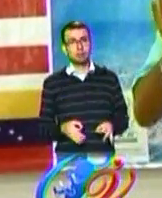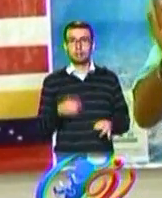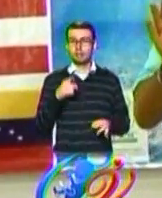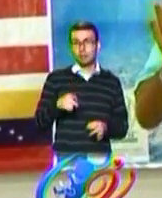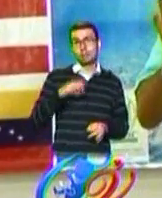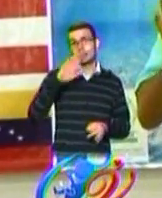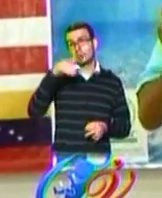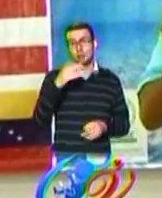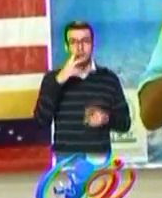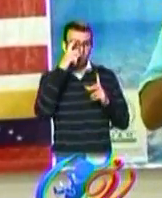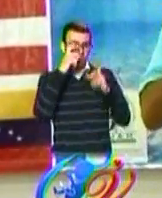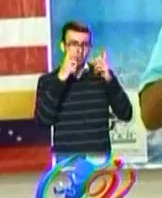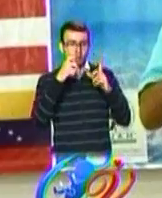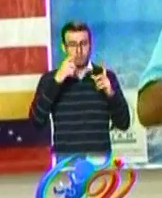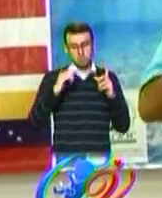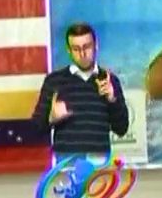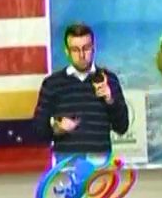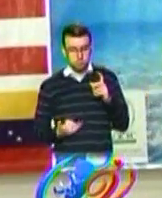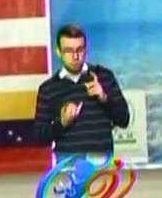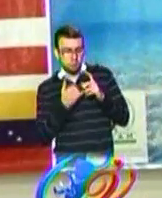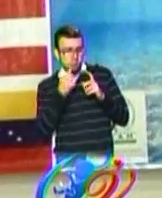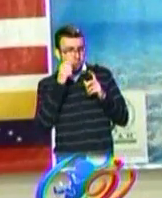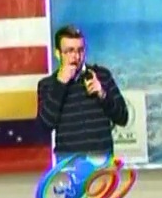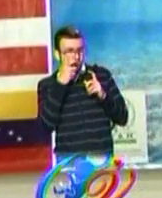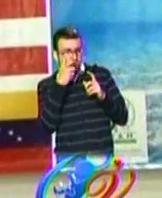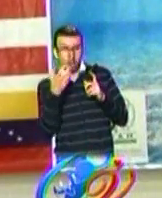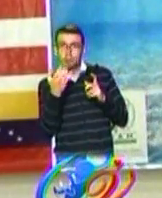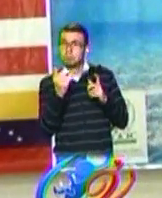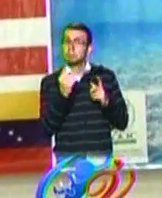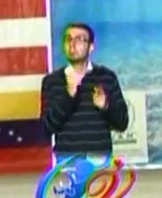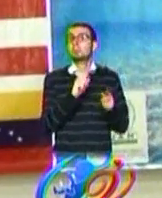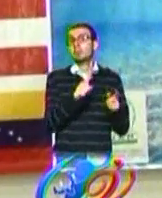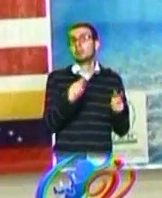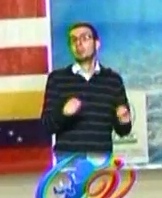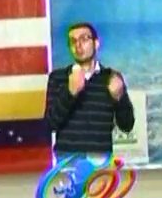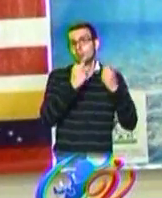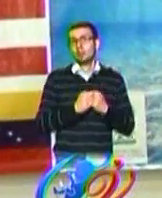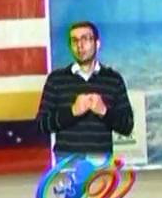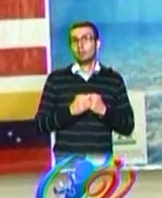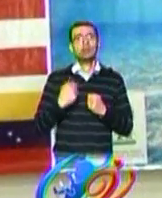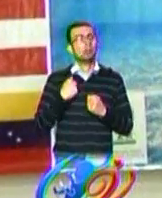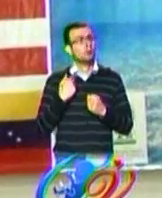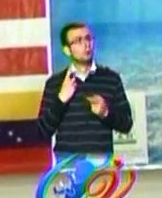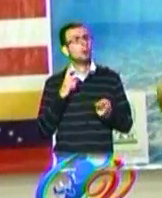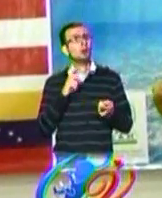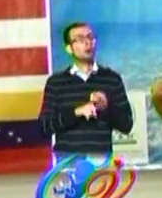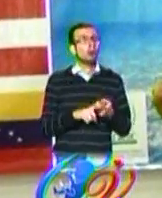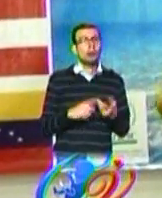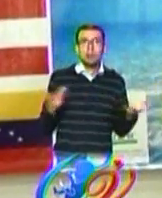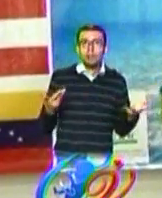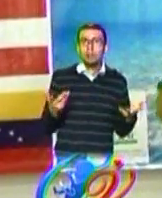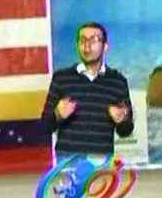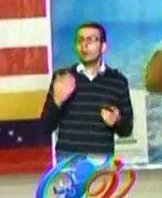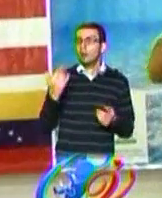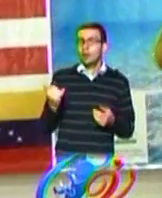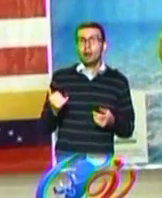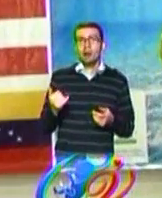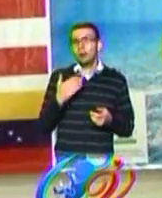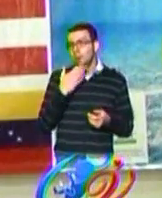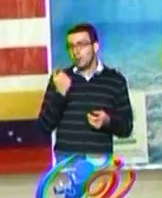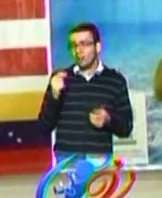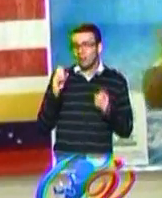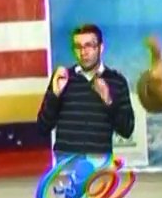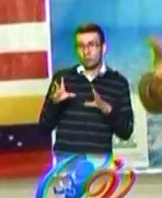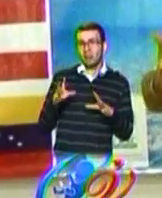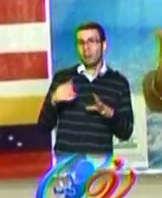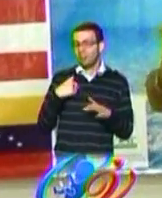y el ovario desinflamó. Entonces, ¿hasta dónde yo me quedo buscando la pasta milagrosa o hasta dónde yo tengo que